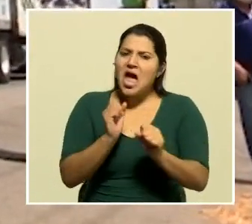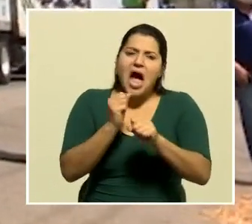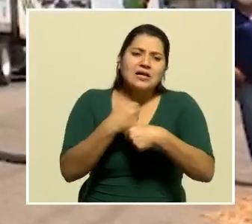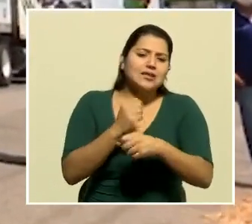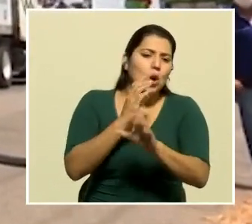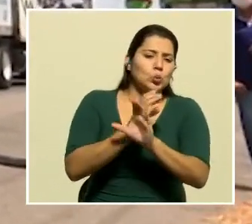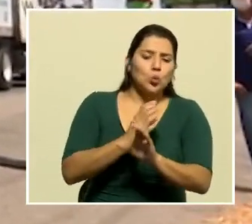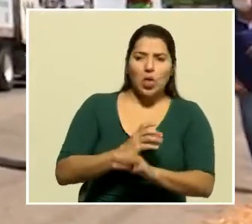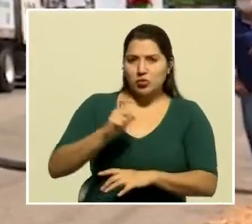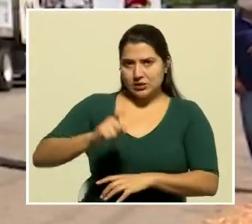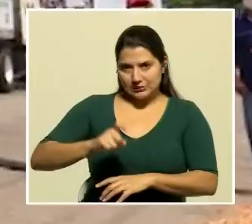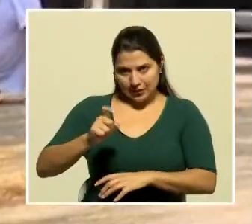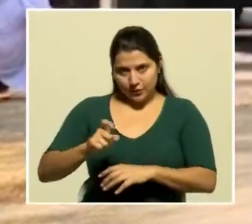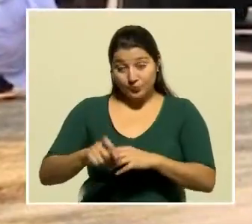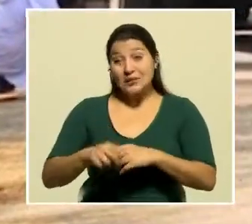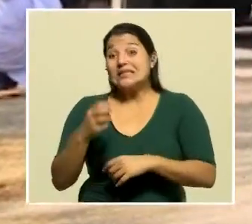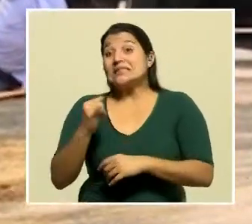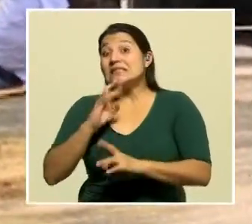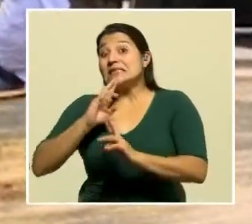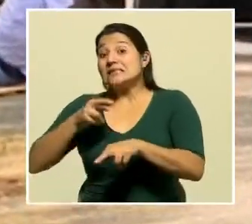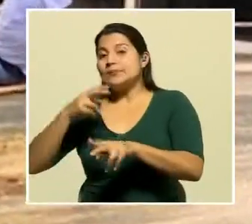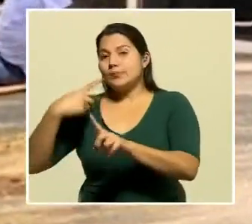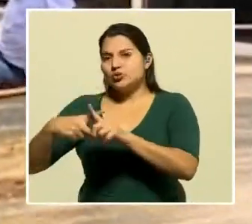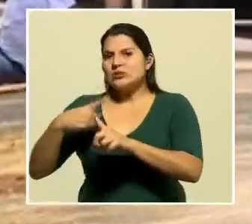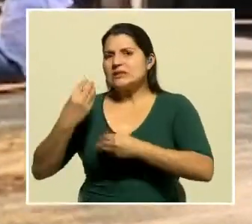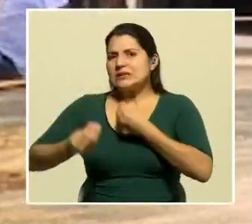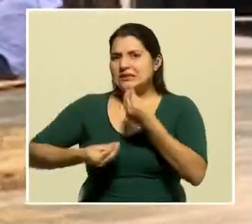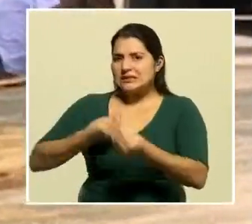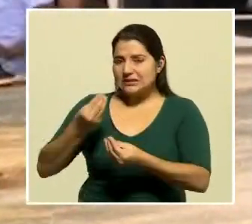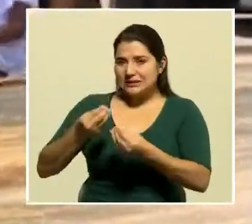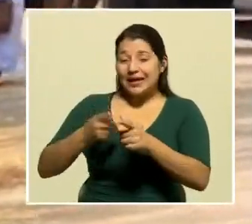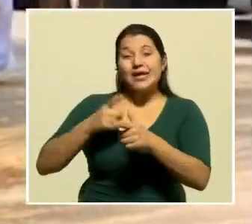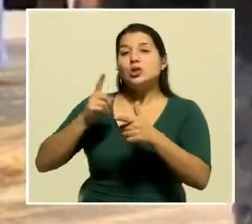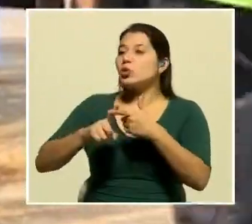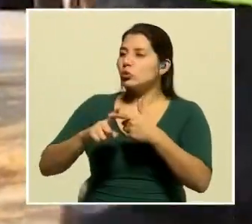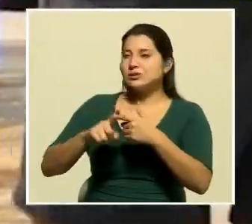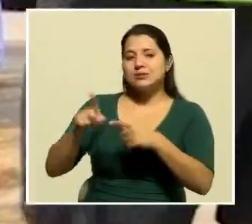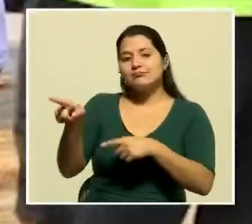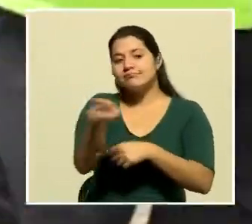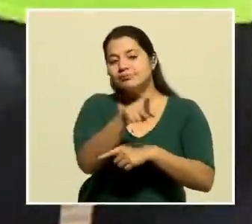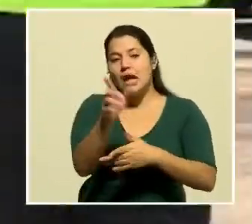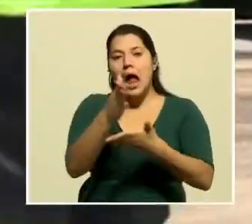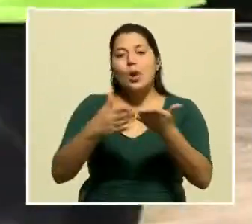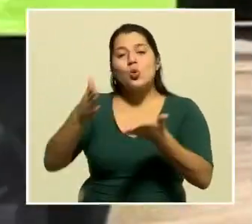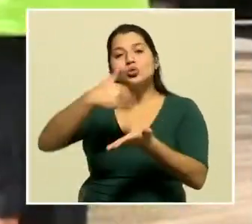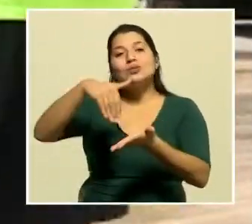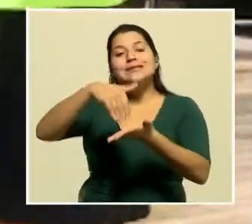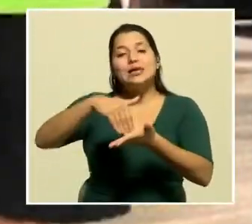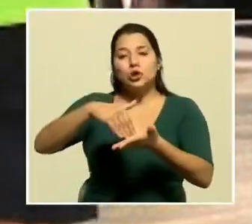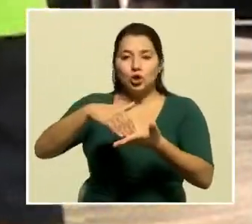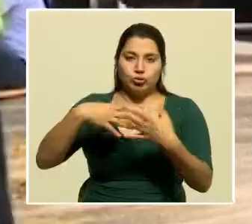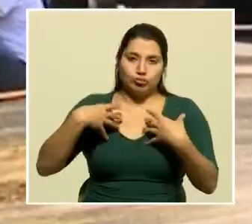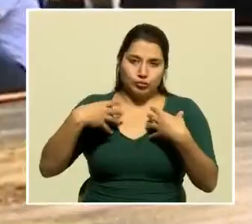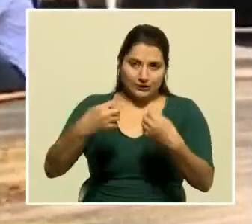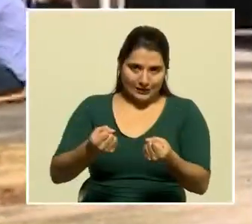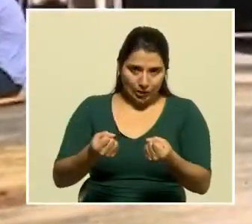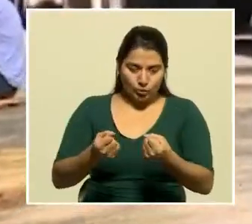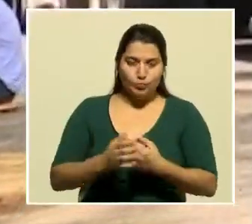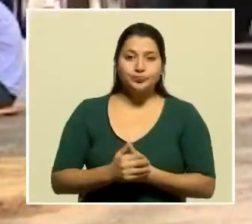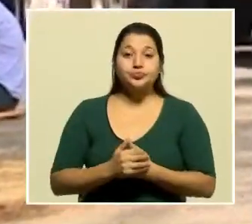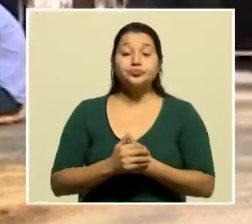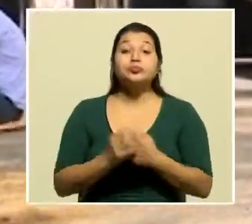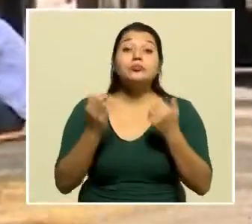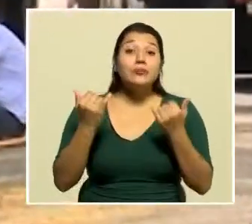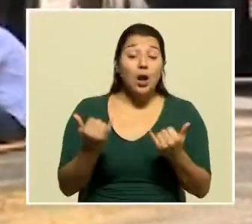cuidados necesarios. Si la prueba es positiva, deberá ser remitido a algún centro médico según las indicaciones sanitarias. Por